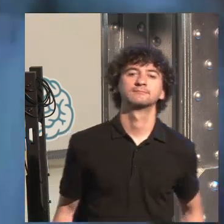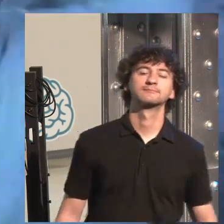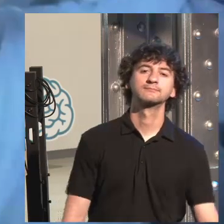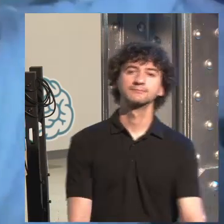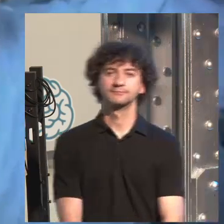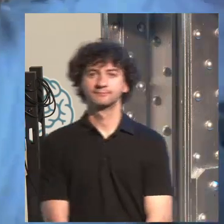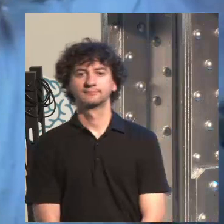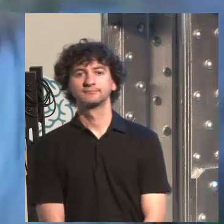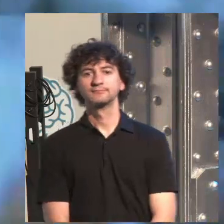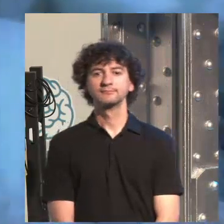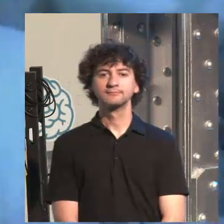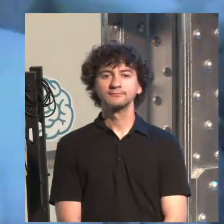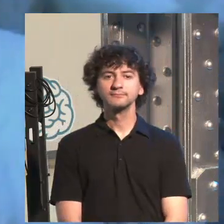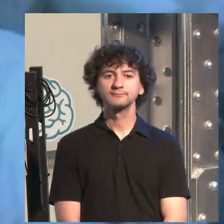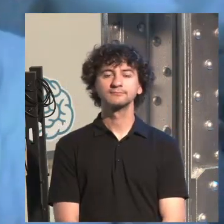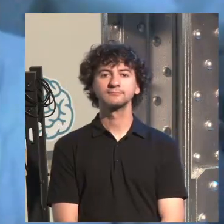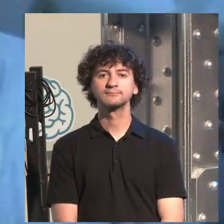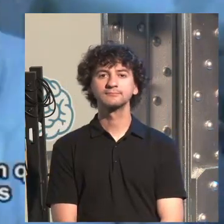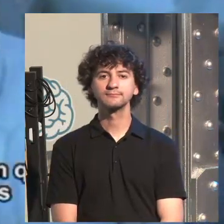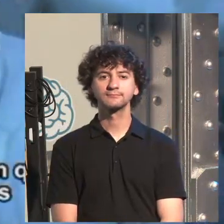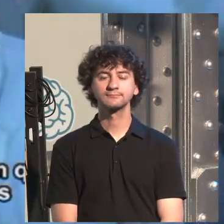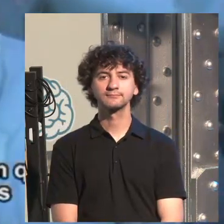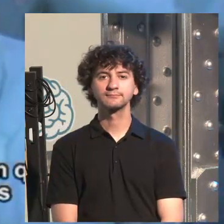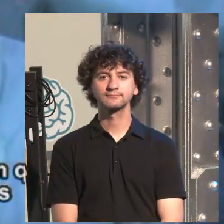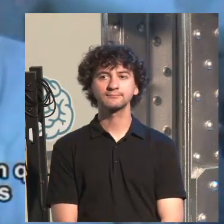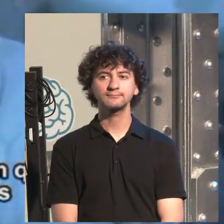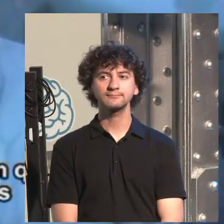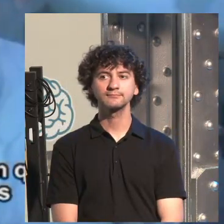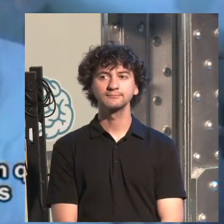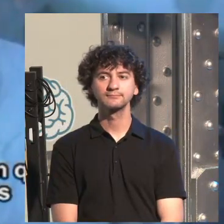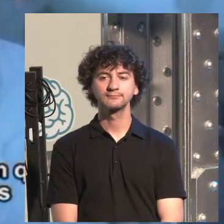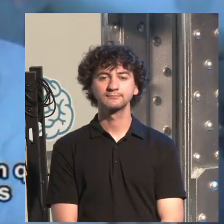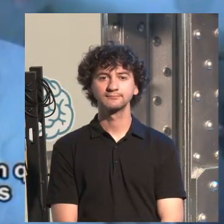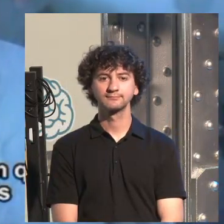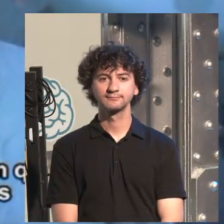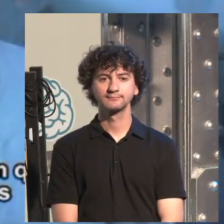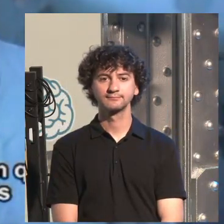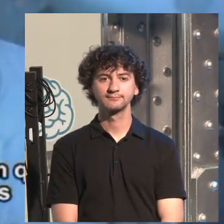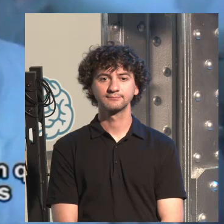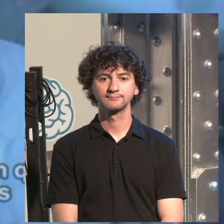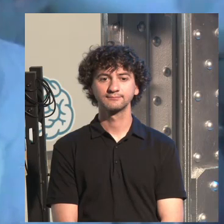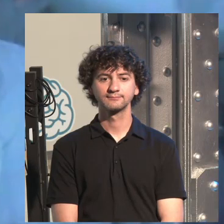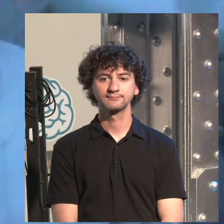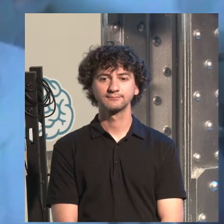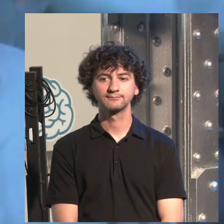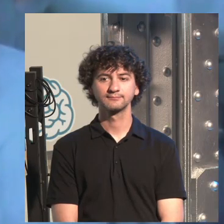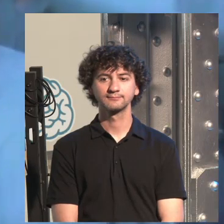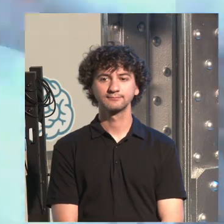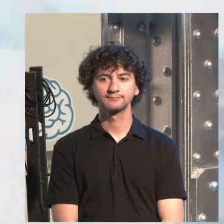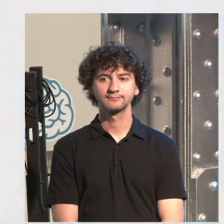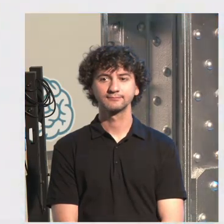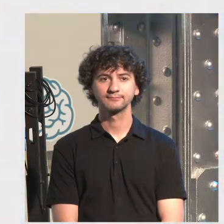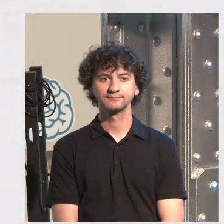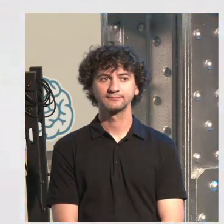It is the most mysterious part of the human body, and yet it dominates the way we live our adult lives. It is the